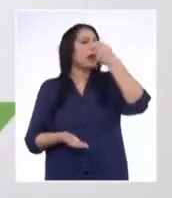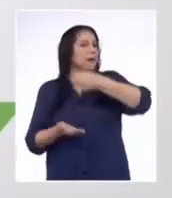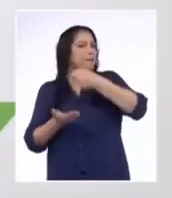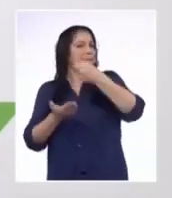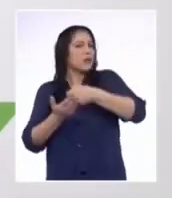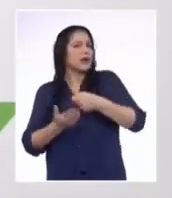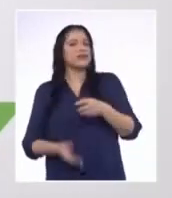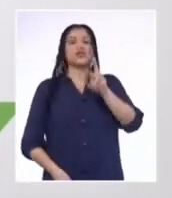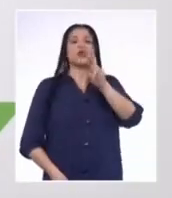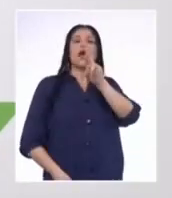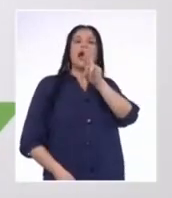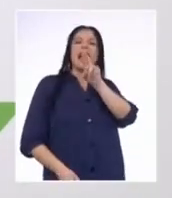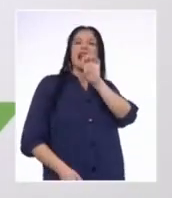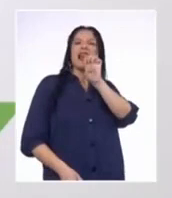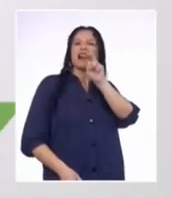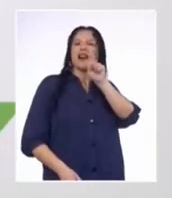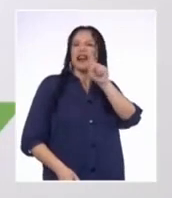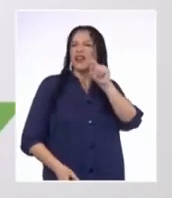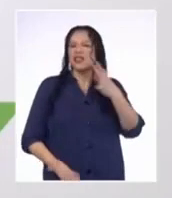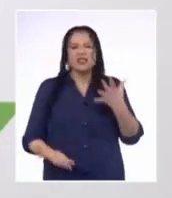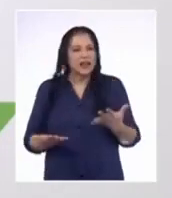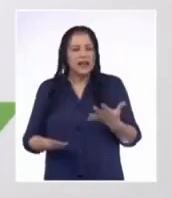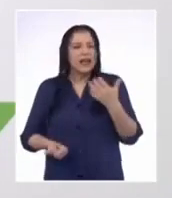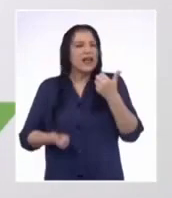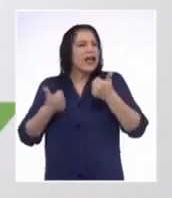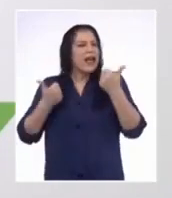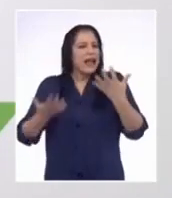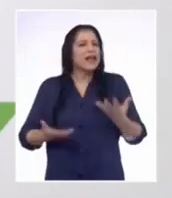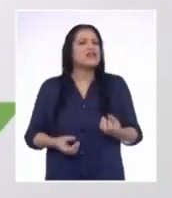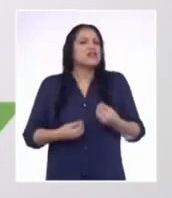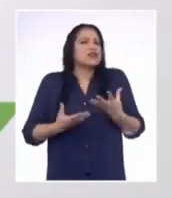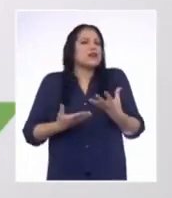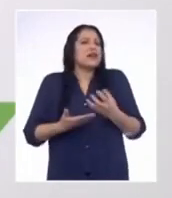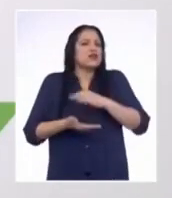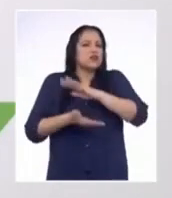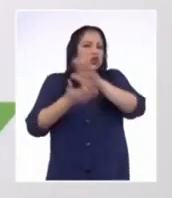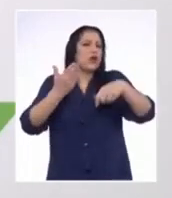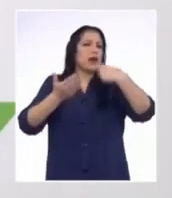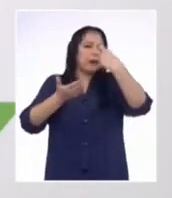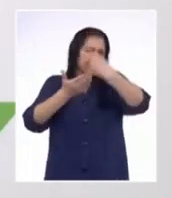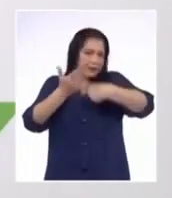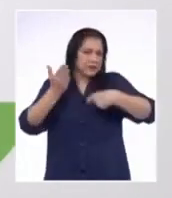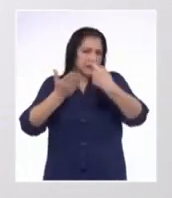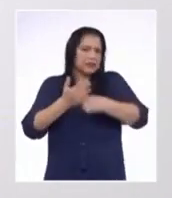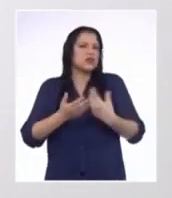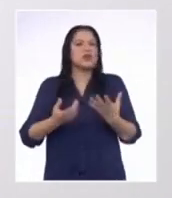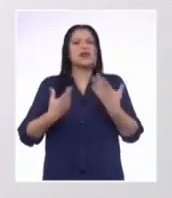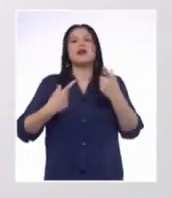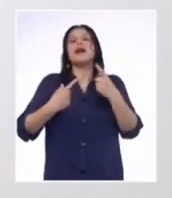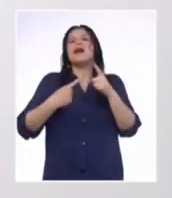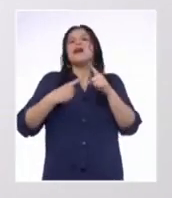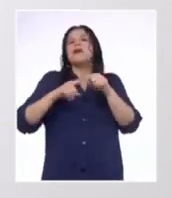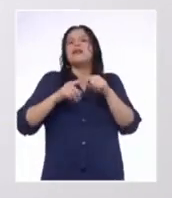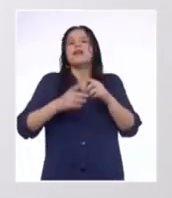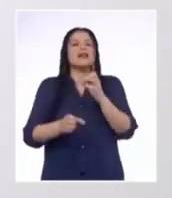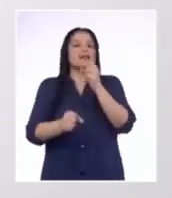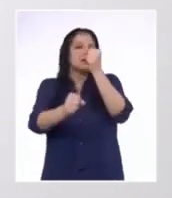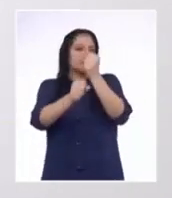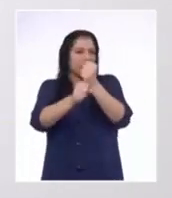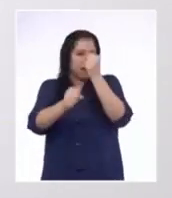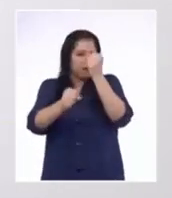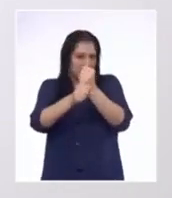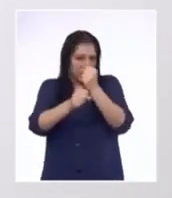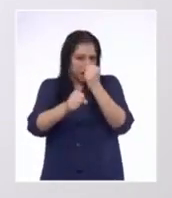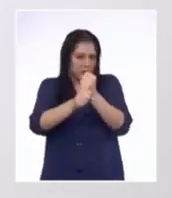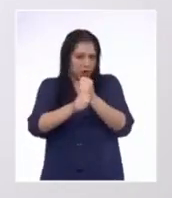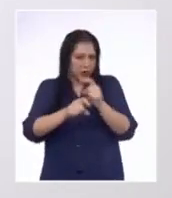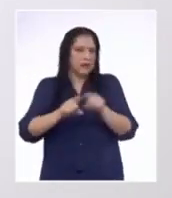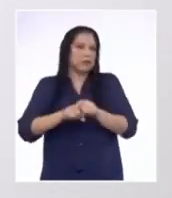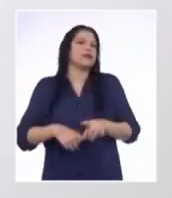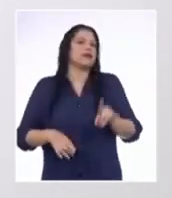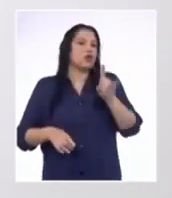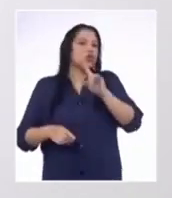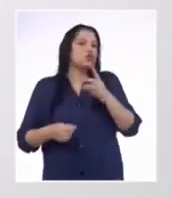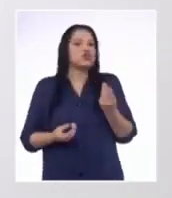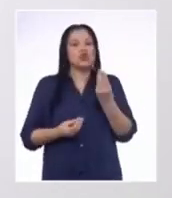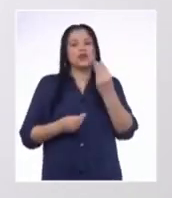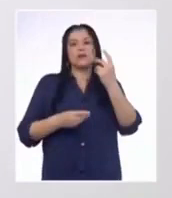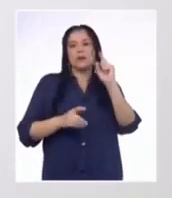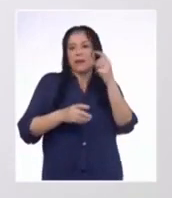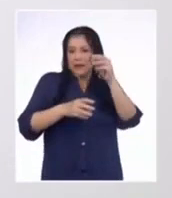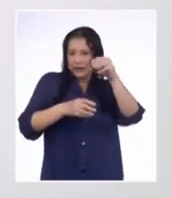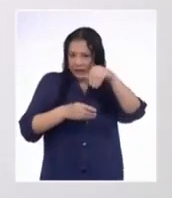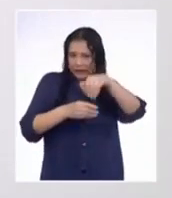renta. Este impuesto grava las rentas que provengan del trabajo y de la explotación de un